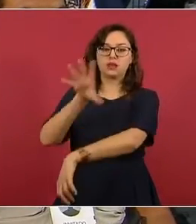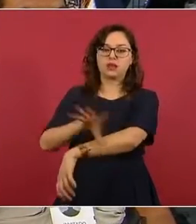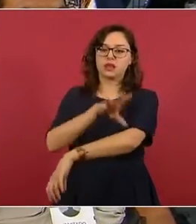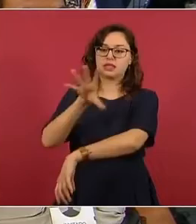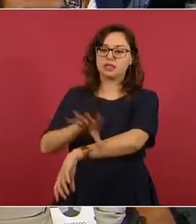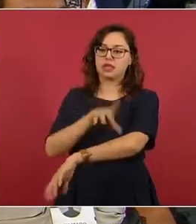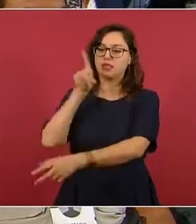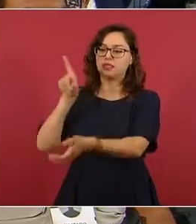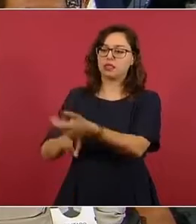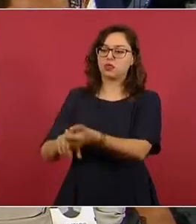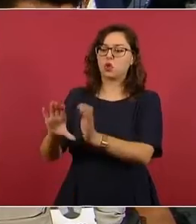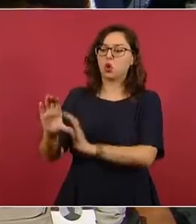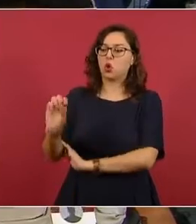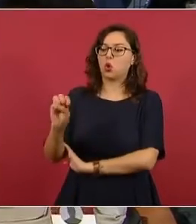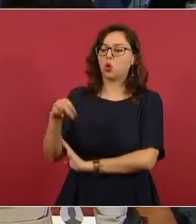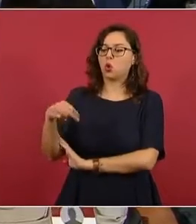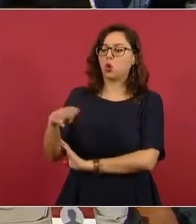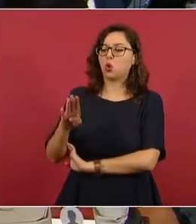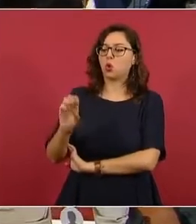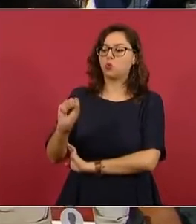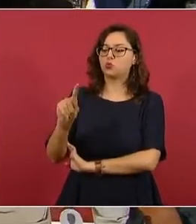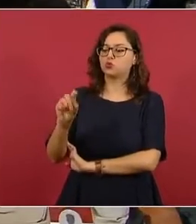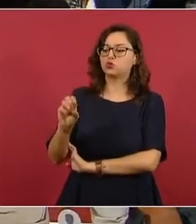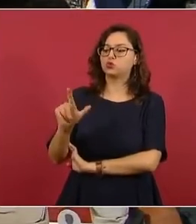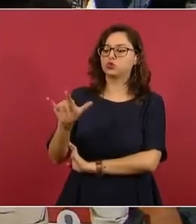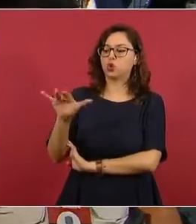pero dan las noticias así,